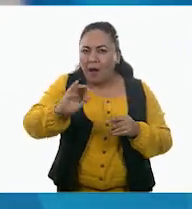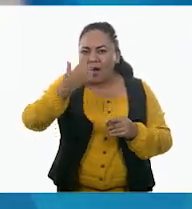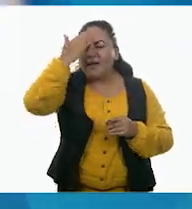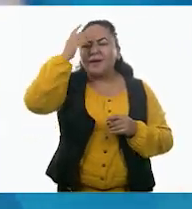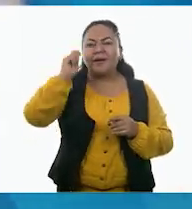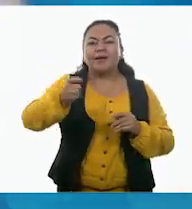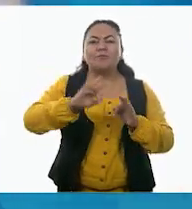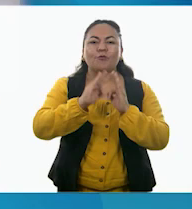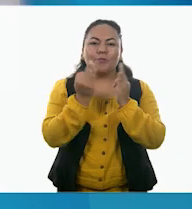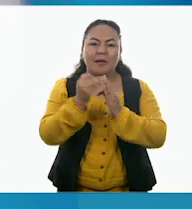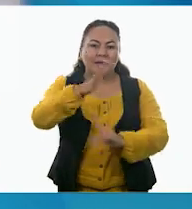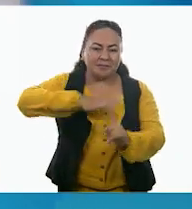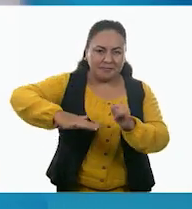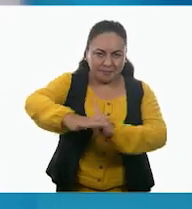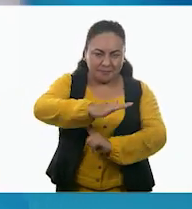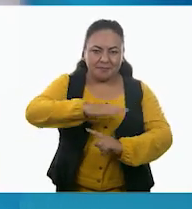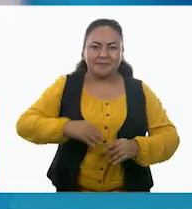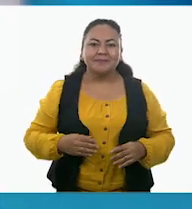el contexto?